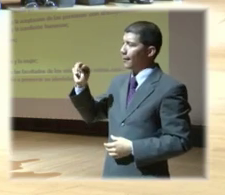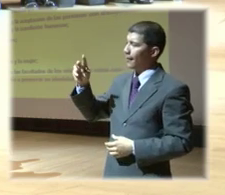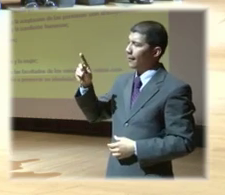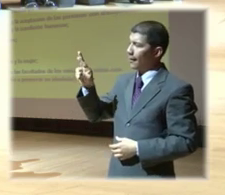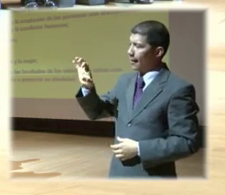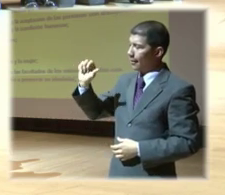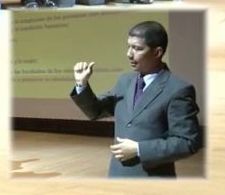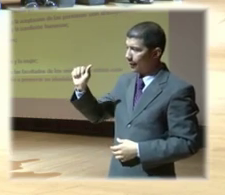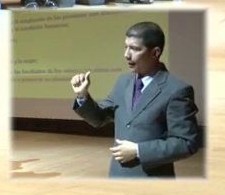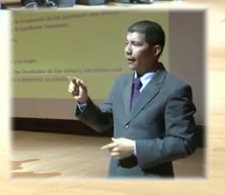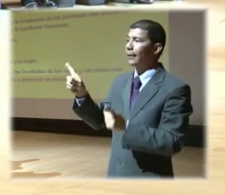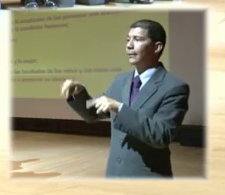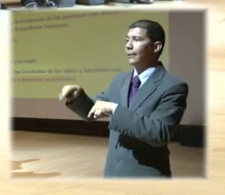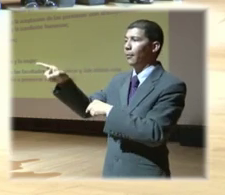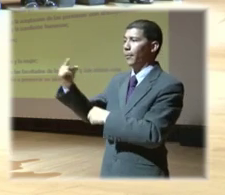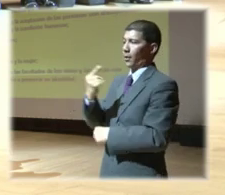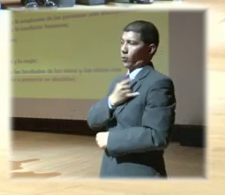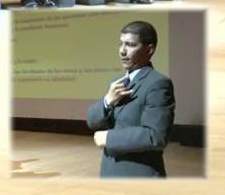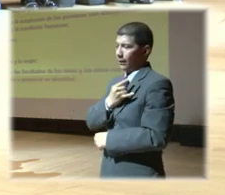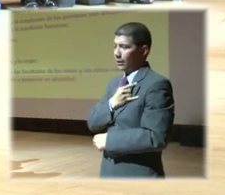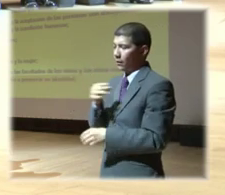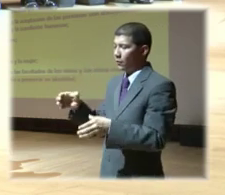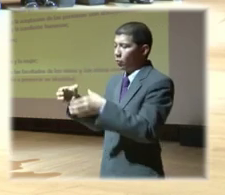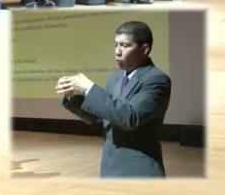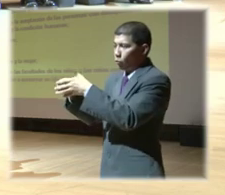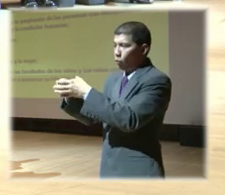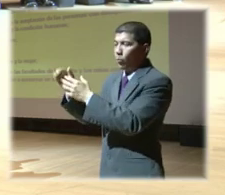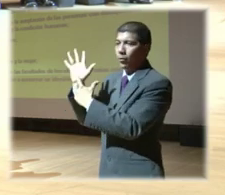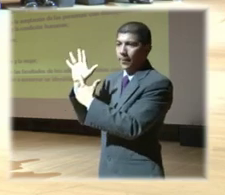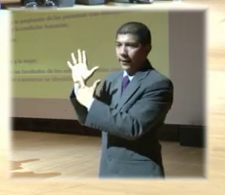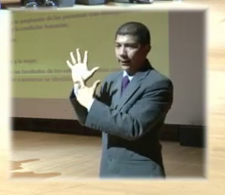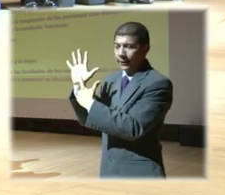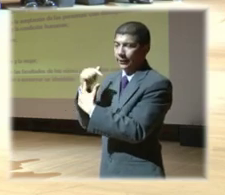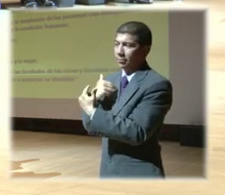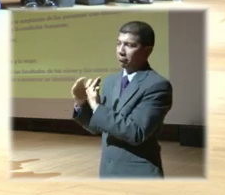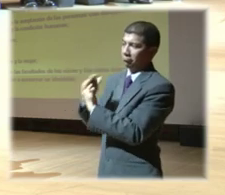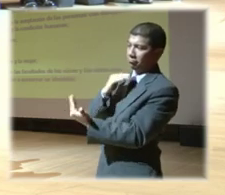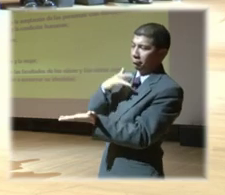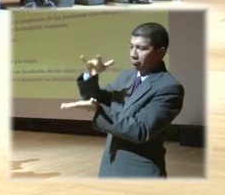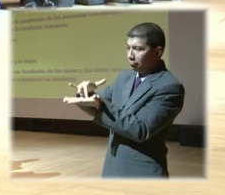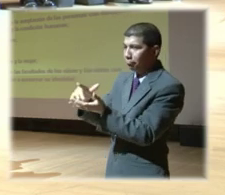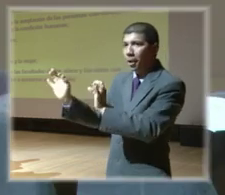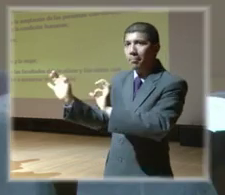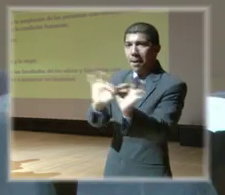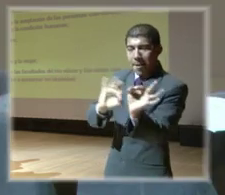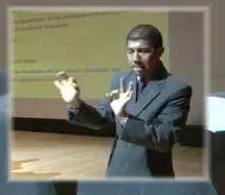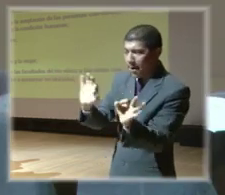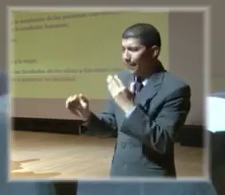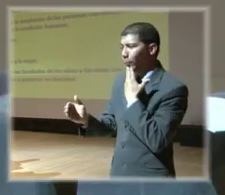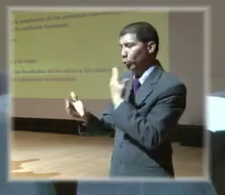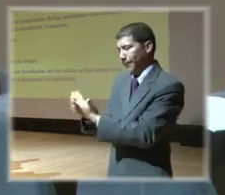a la universidad y a todo el equipo de país por la invitación y la organización.